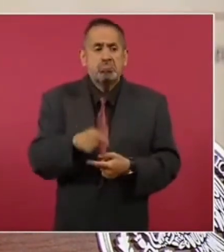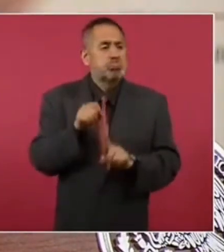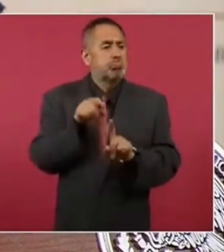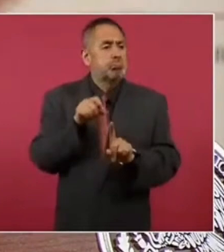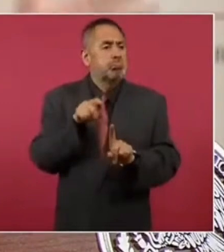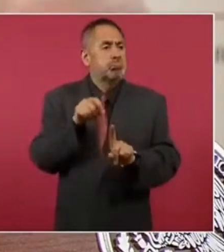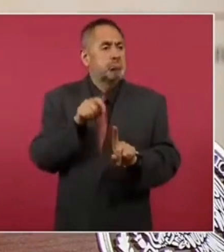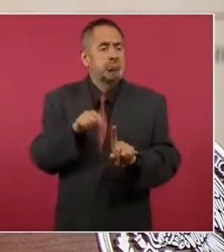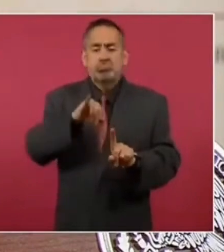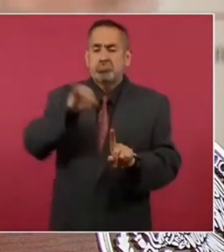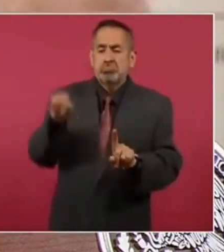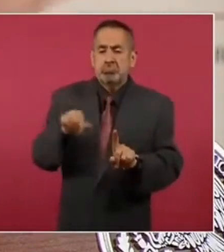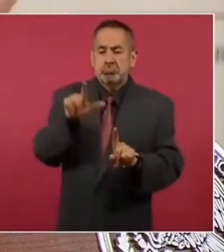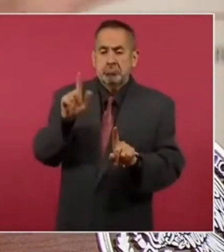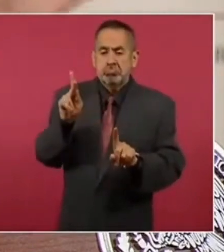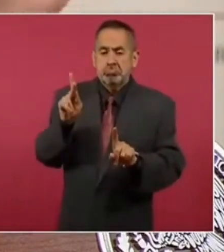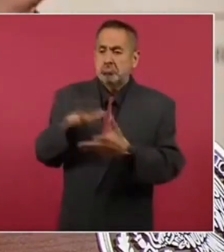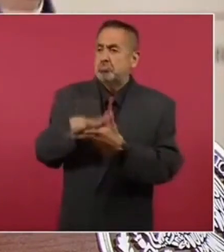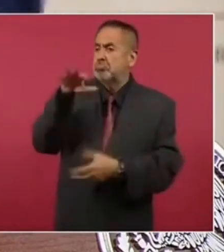Y siempre,